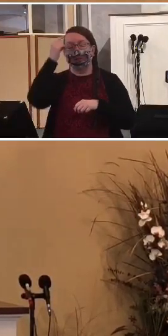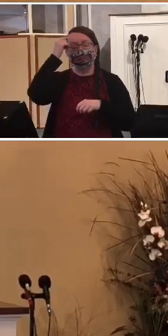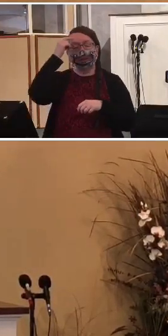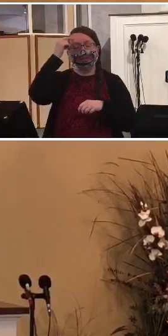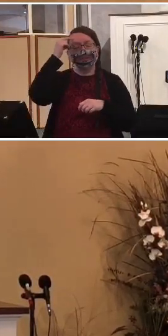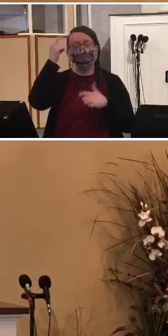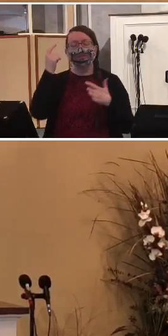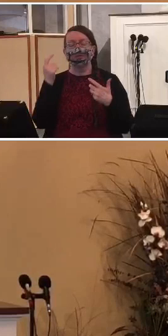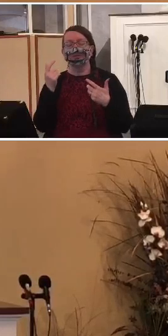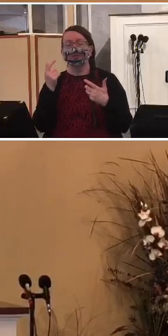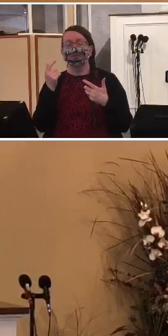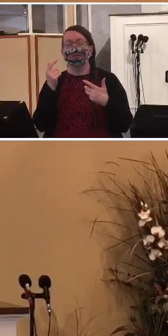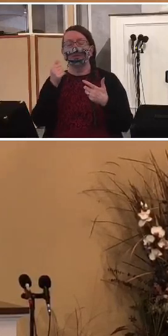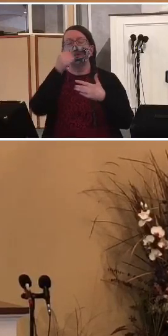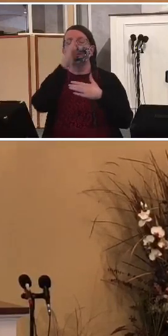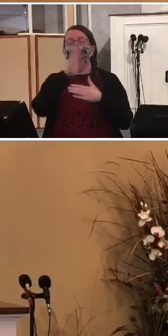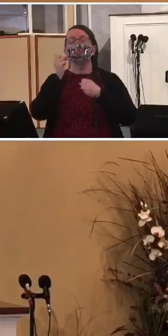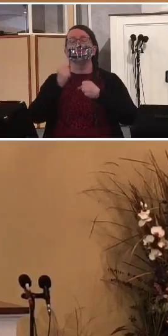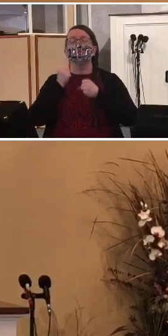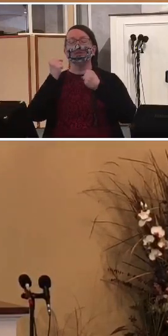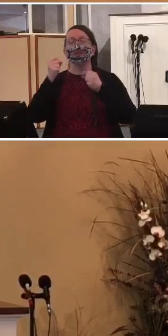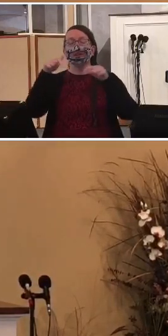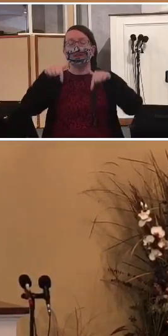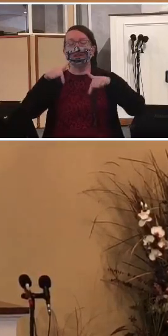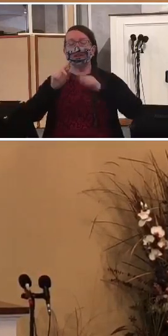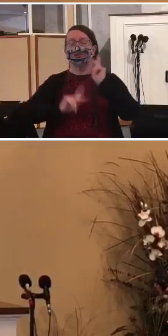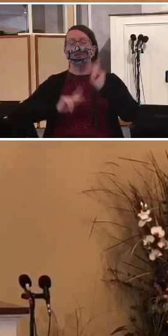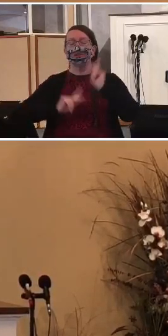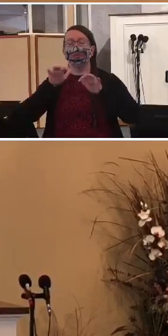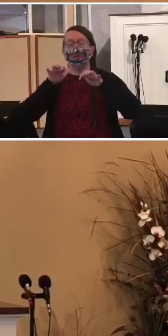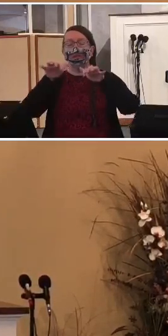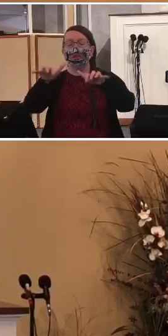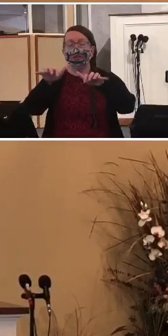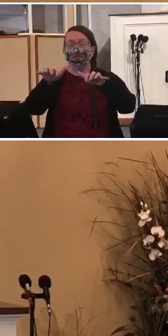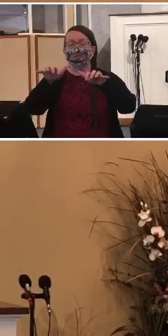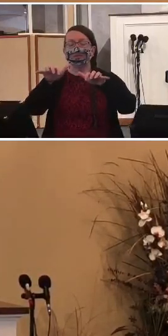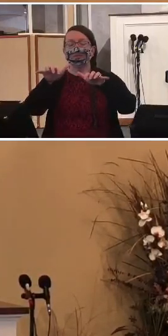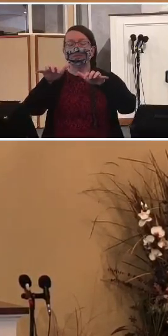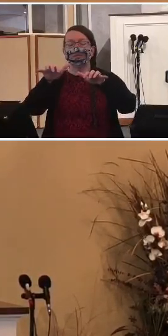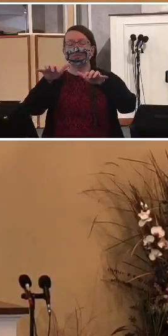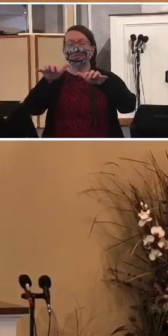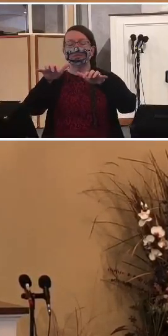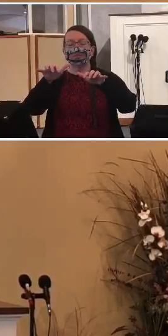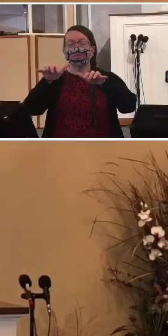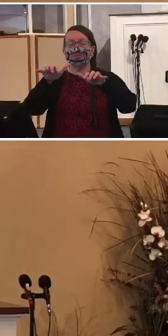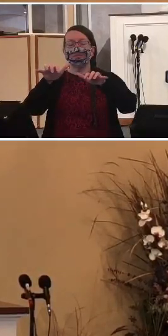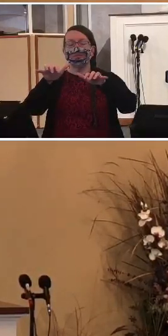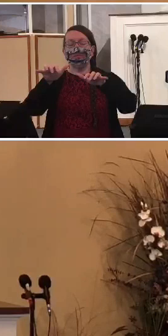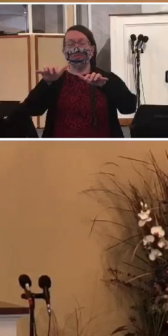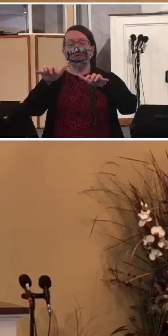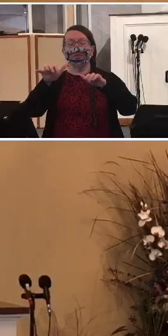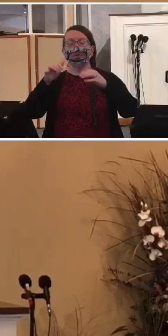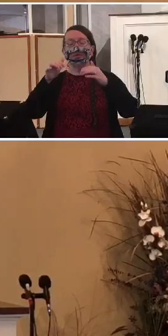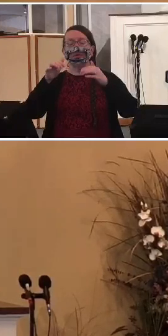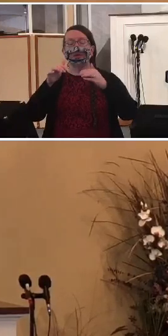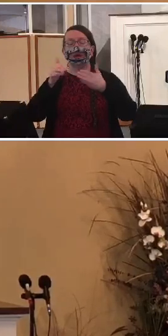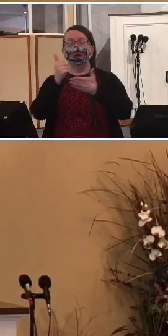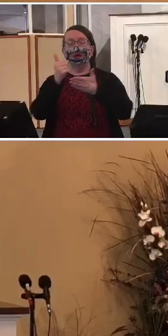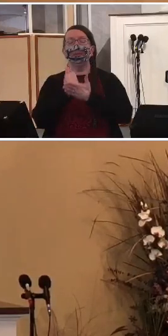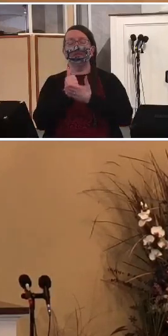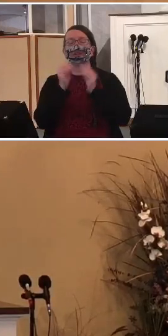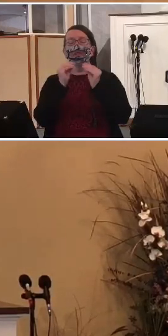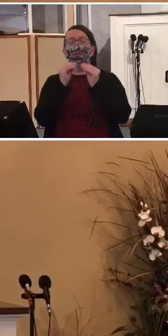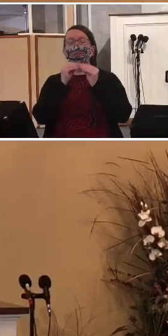corazones. Señor Jesucristo, fortalece esta congregación el día de hoy para que nosotros tengamos un poquito más de